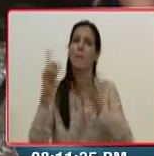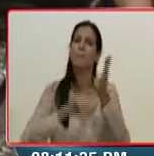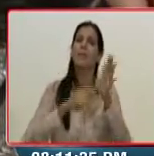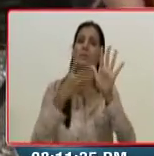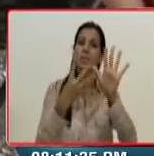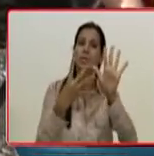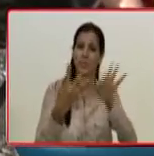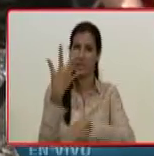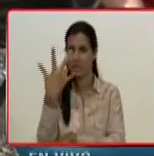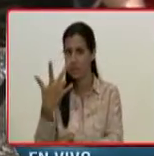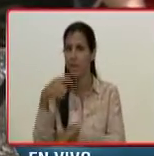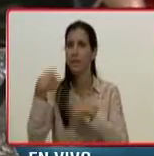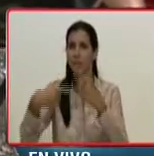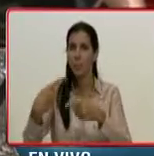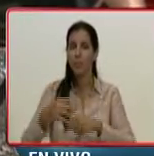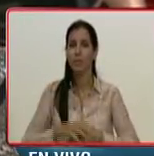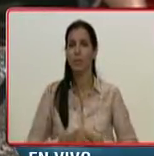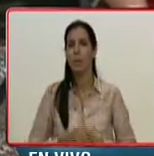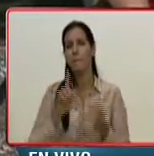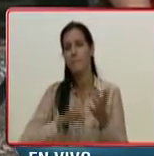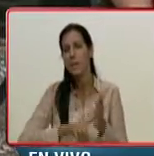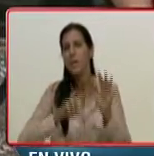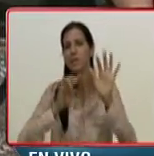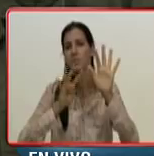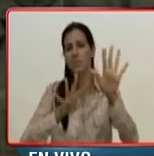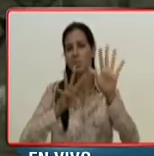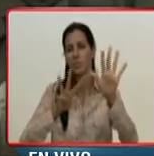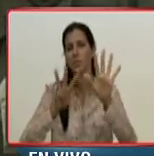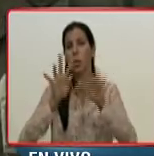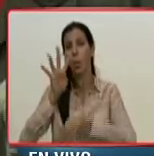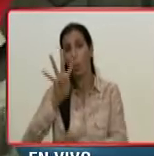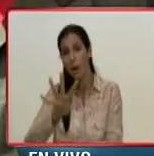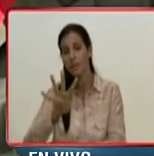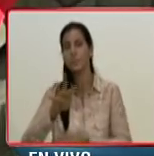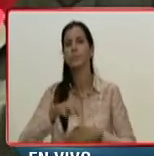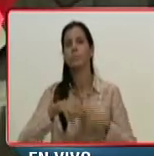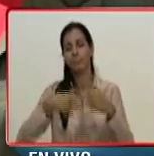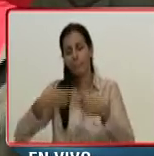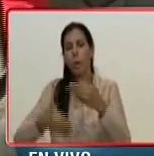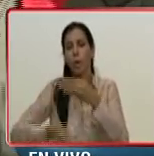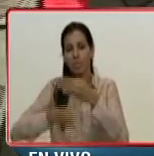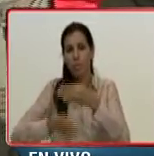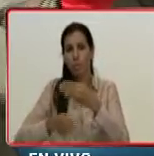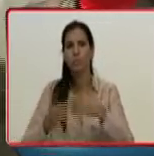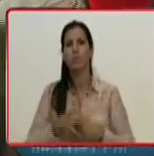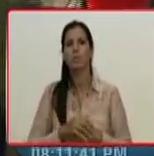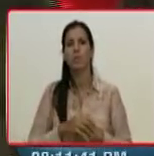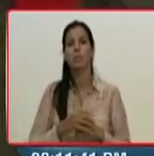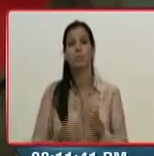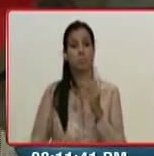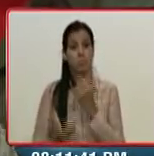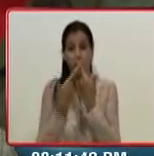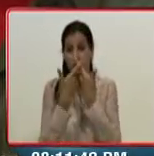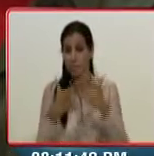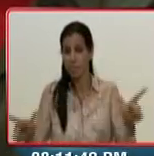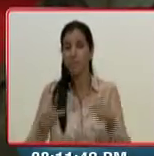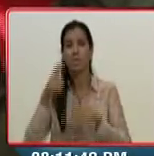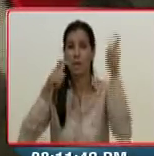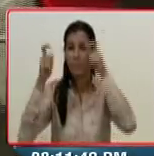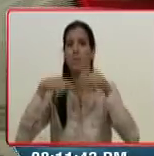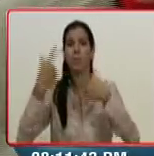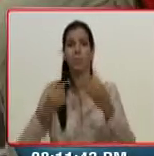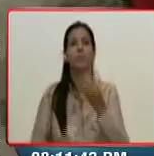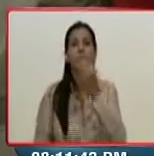1992-1993 y sobreseimiento de su causa en 1994, luego con la conformación del movimiento Quinta República y finalmente con lo que fue su ascenso al